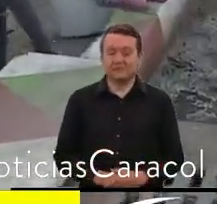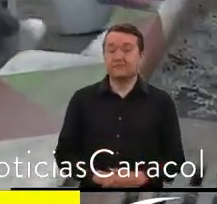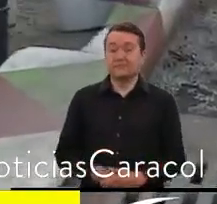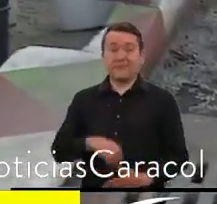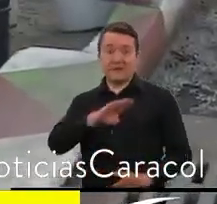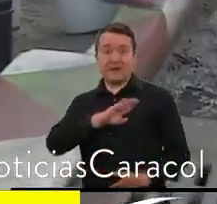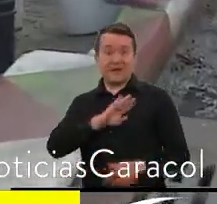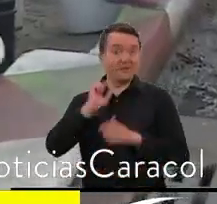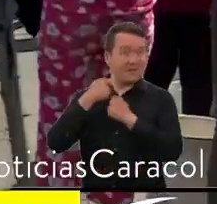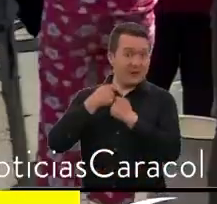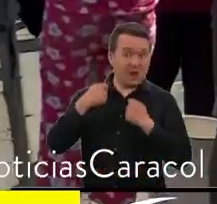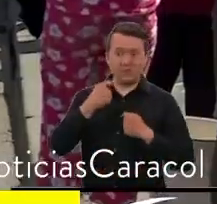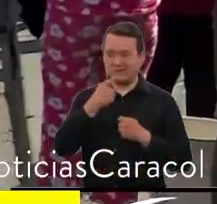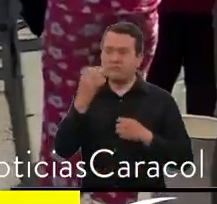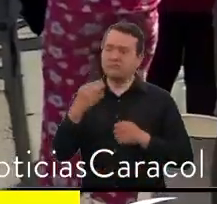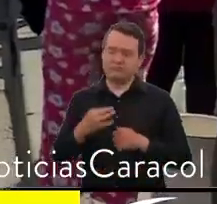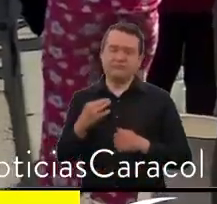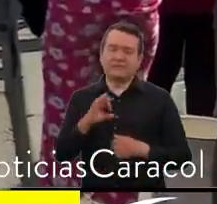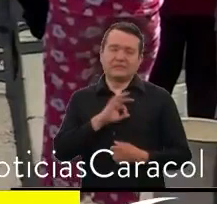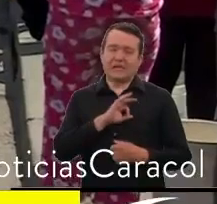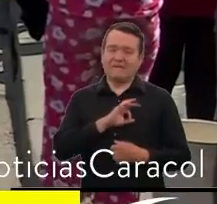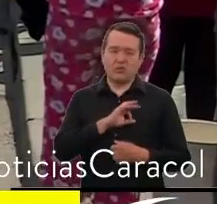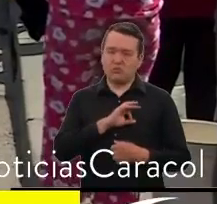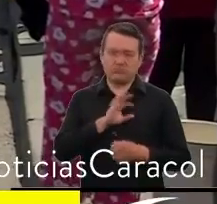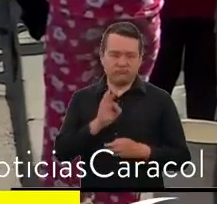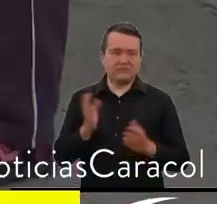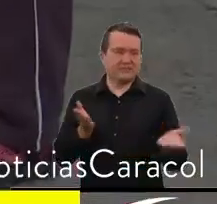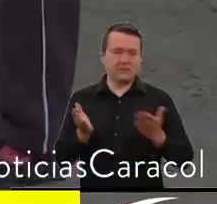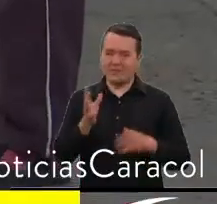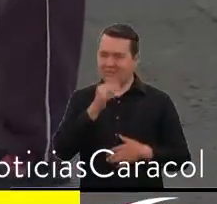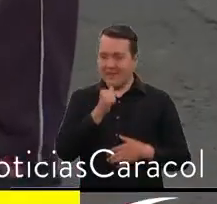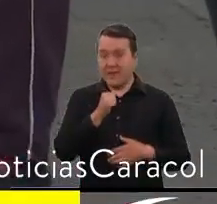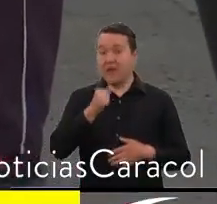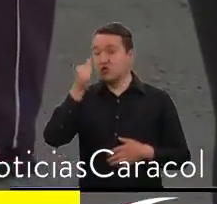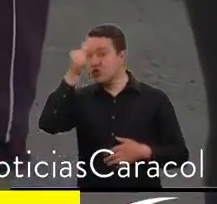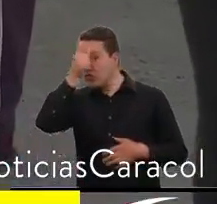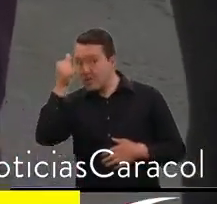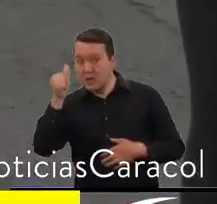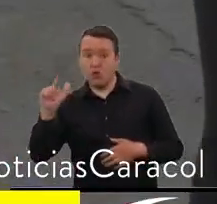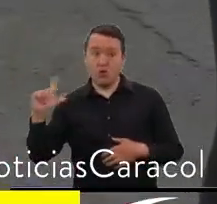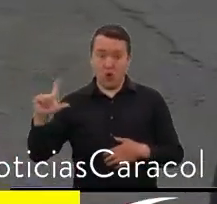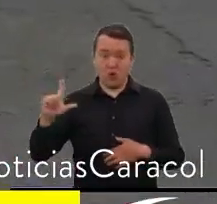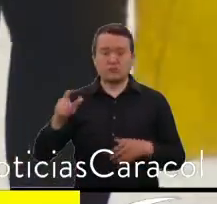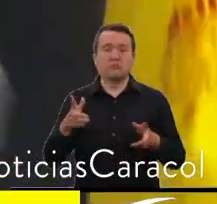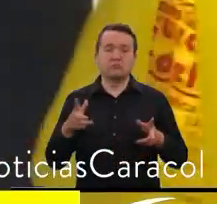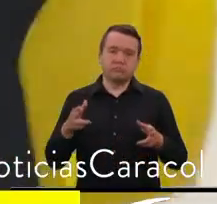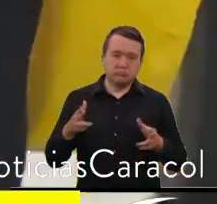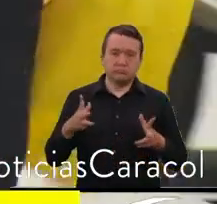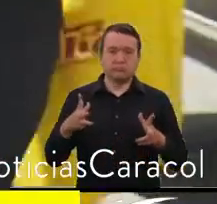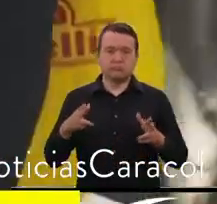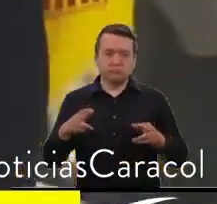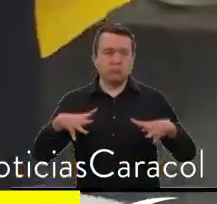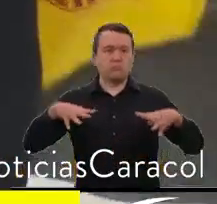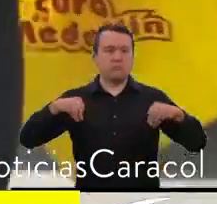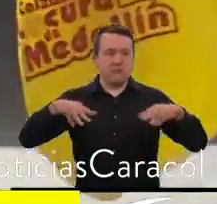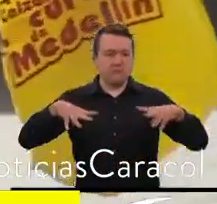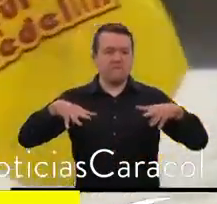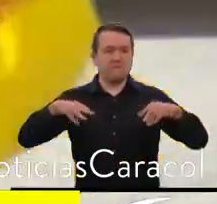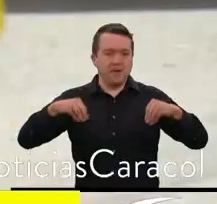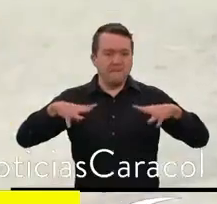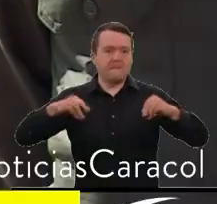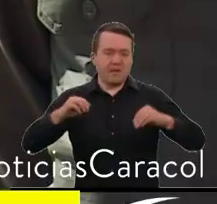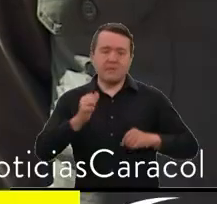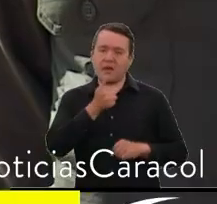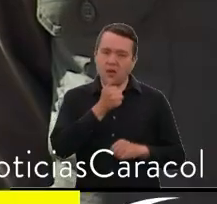que durante el sábado no habrá suministro y el domingo y el lunes el abastecimiento será intermitente. Esperamos que a más